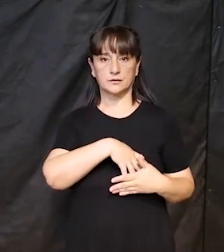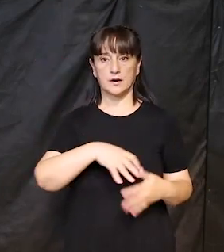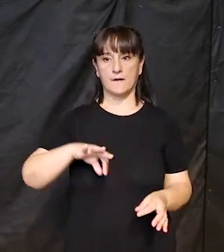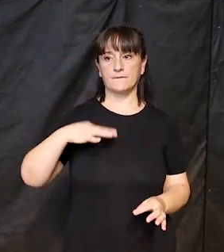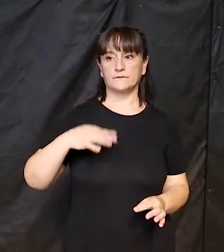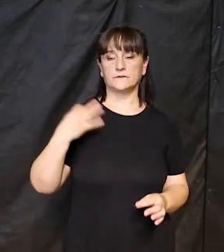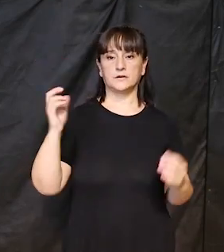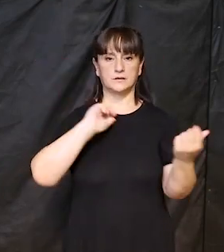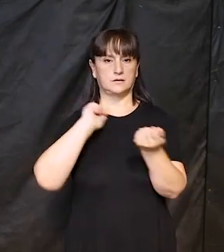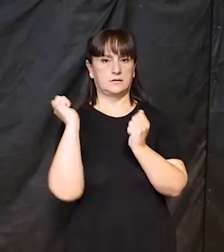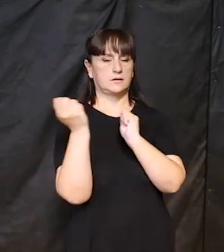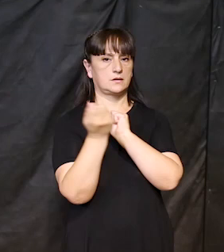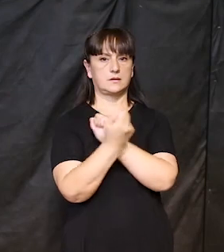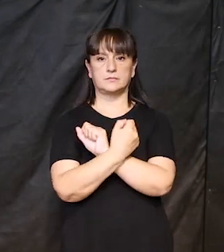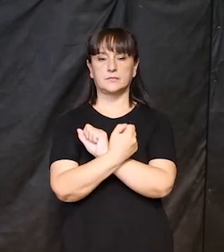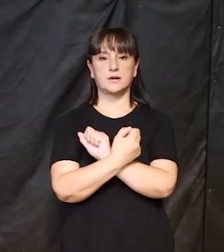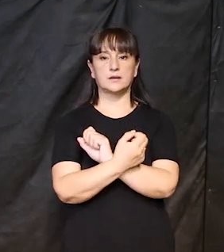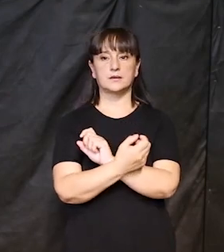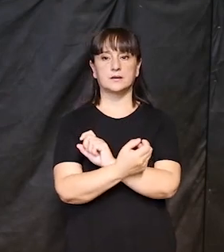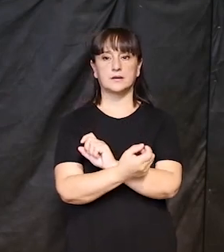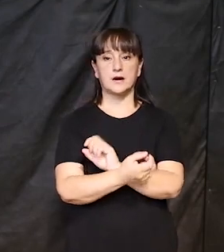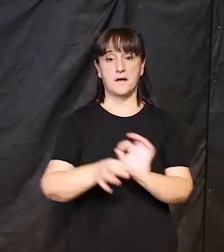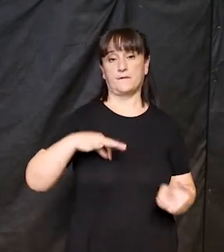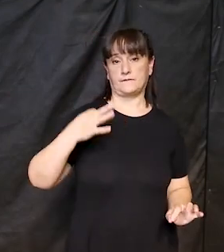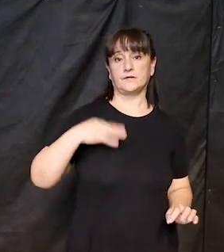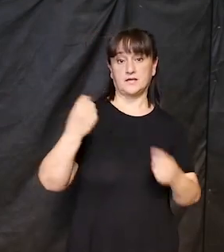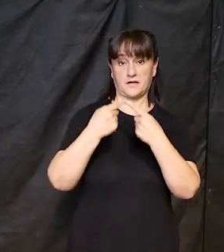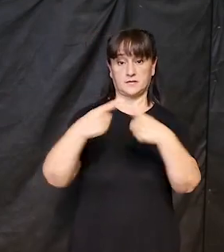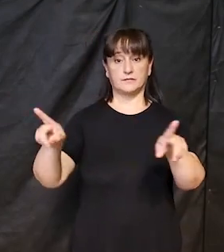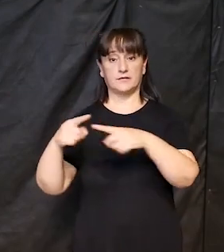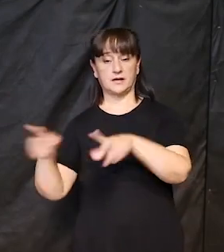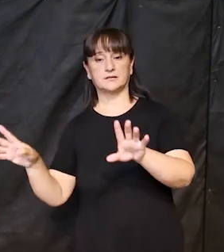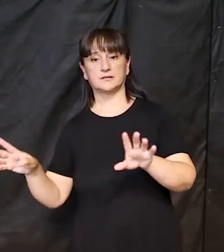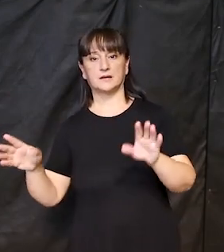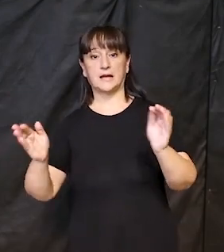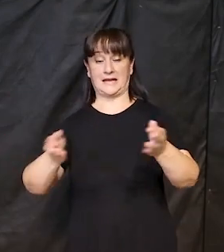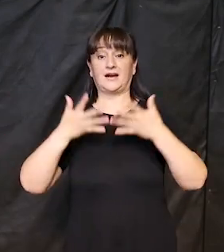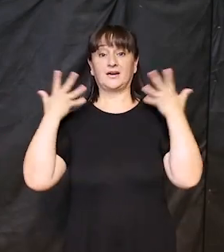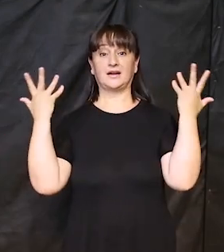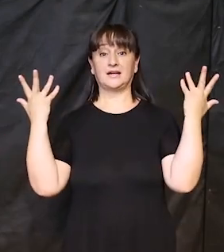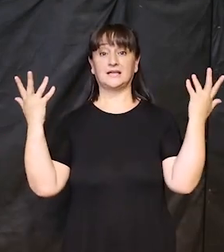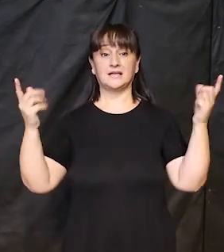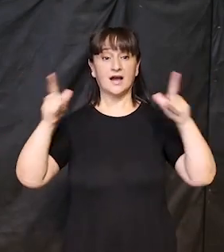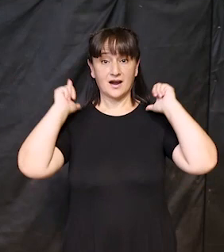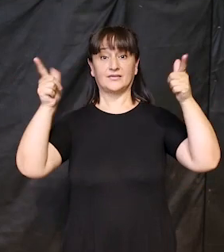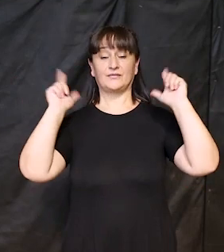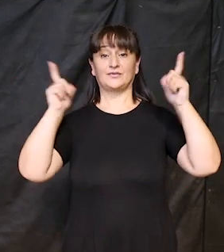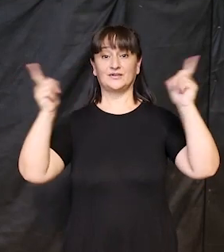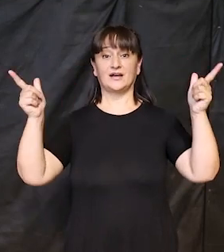pídale a jesús que entre en su vida y su vida va a cambiar y usted va vivir de una vida diferente una vida con